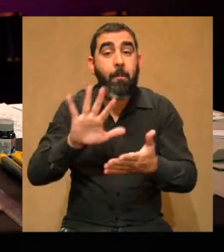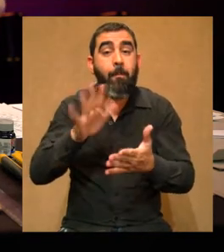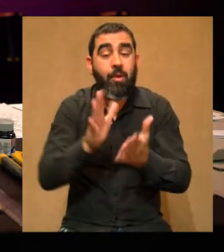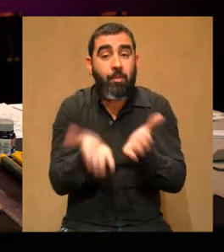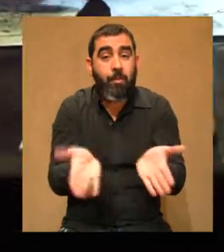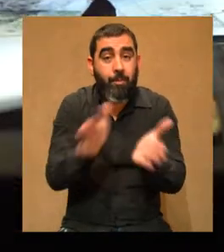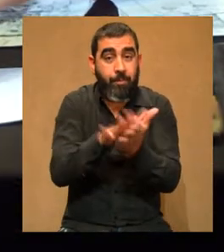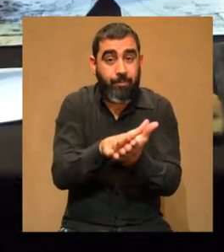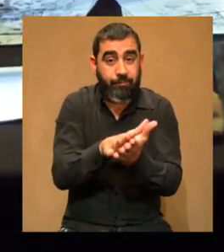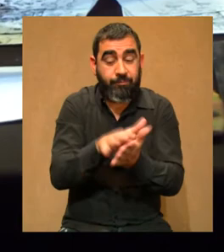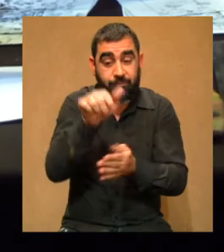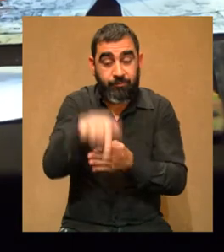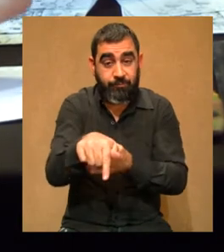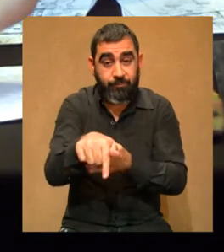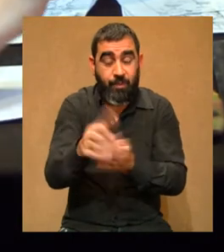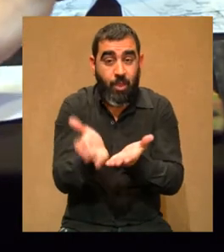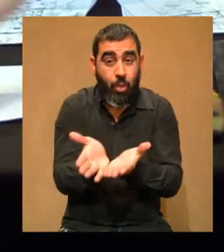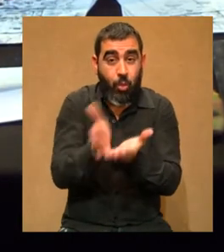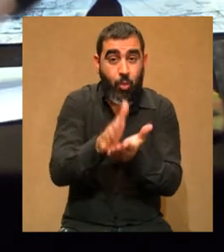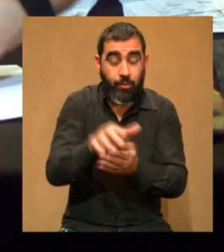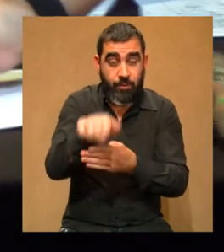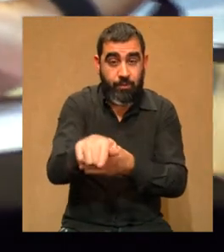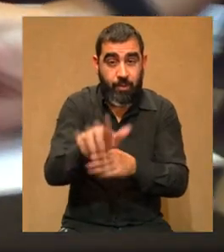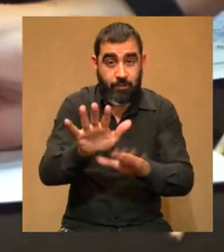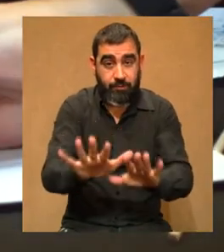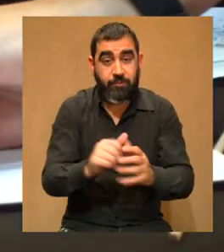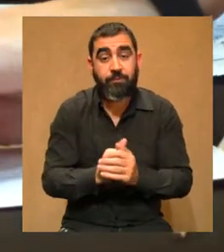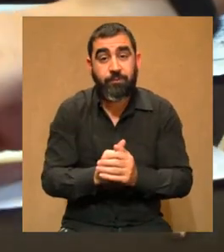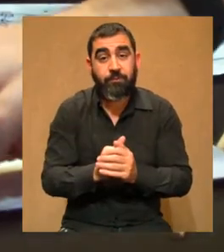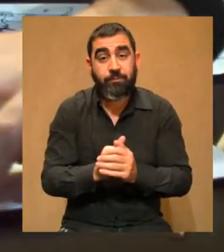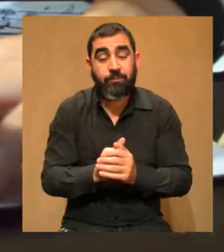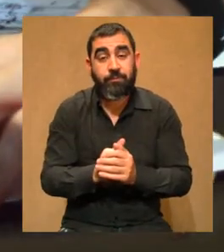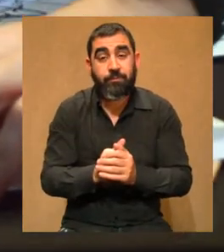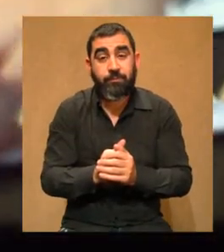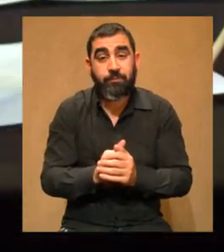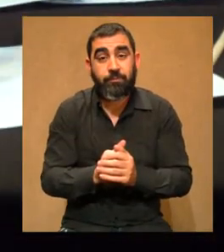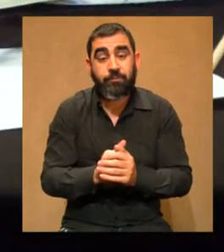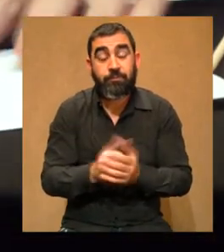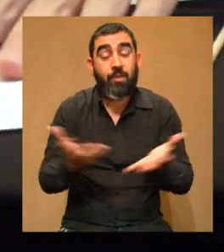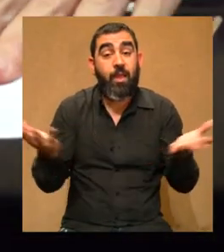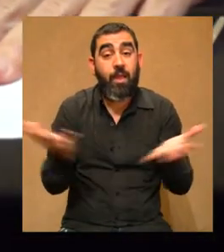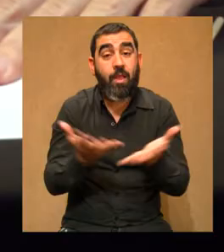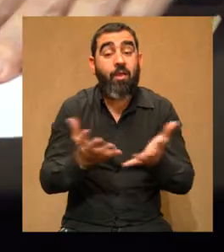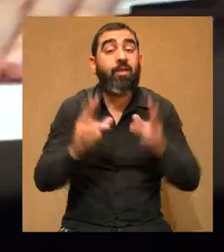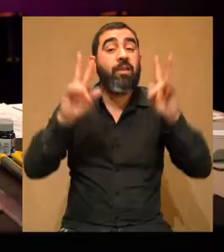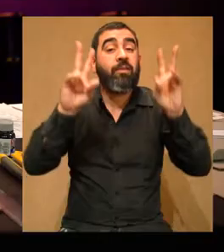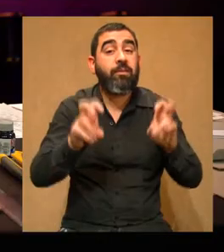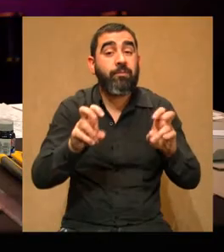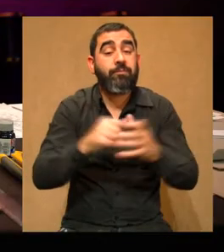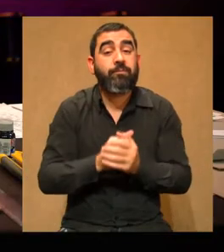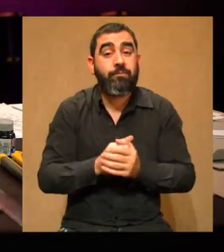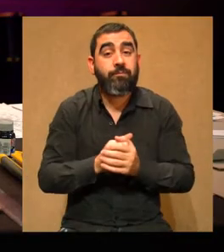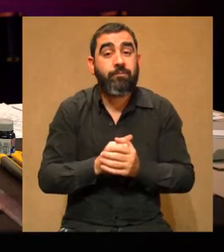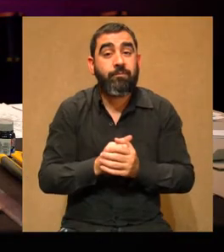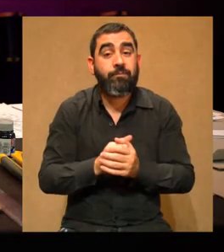para que lo hagan entonces acá lo vamos a doblar así y así y ahora viene la parte en la